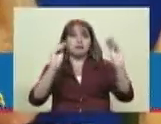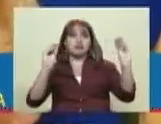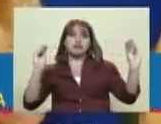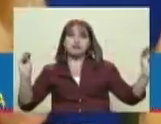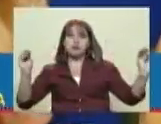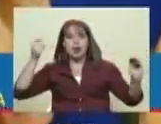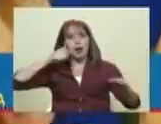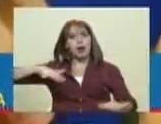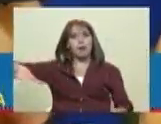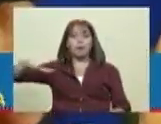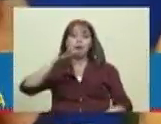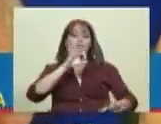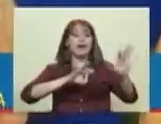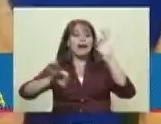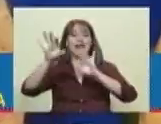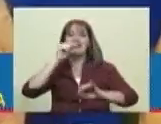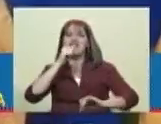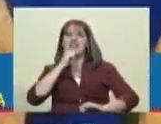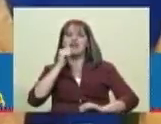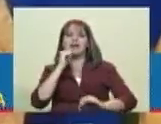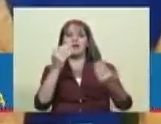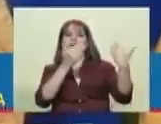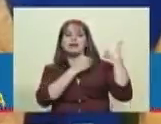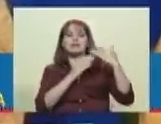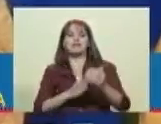convoca al pueblo a elegir a sus constituyentes.